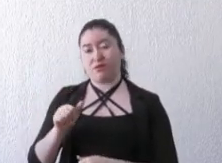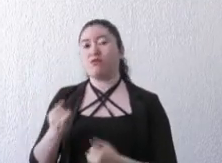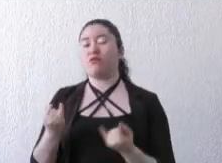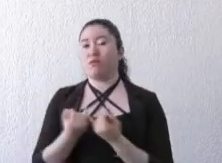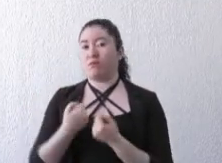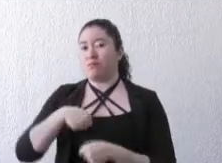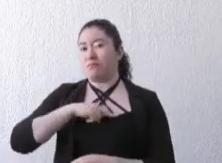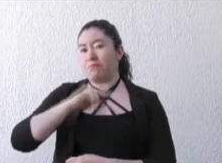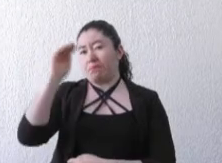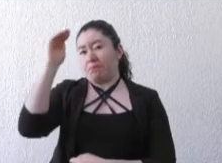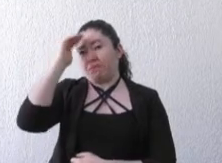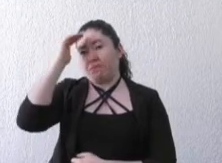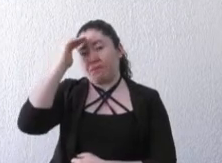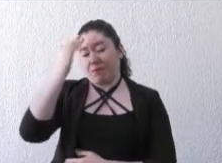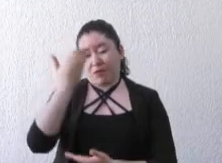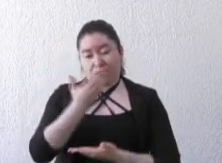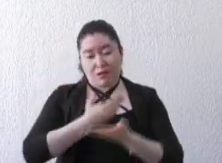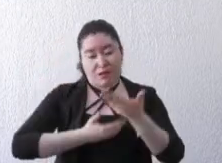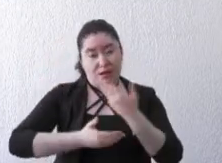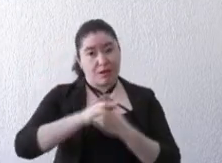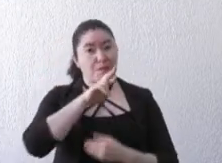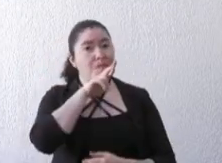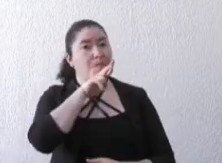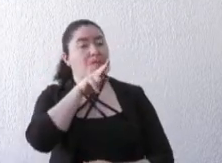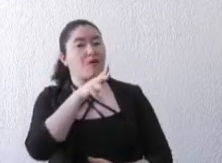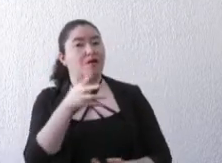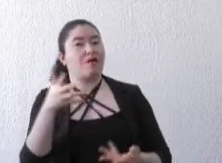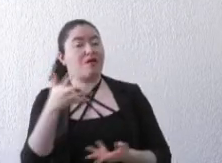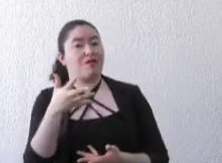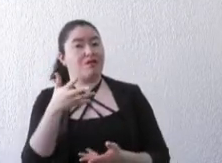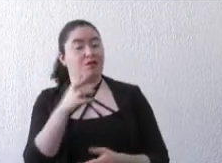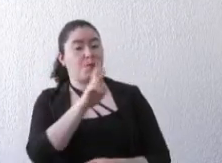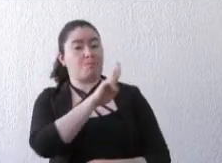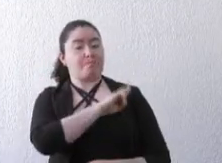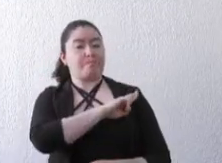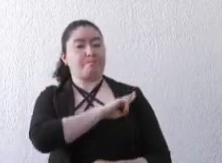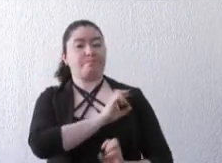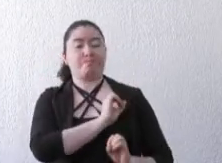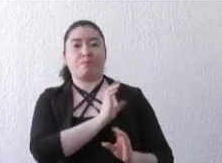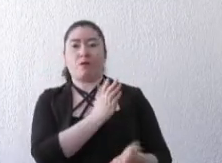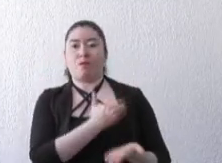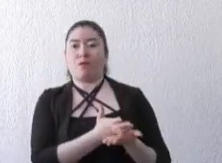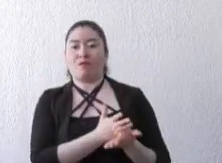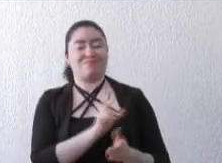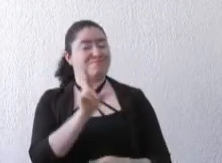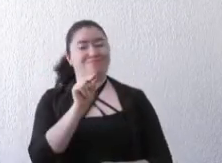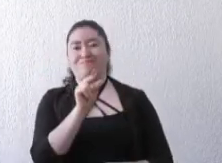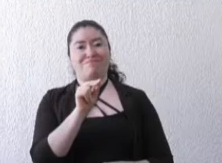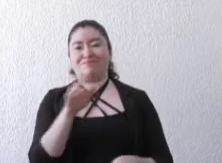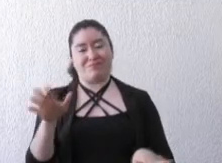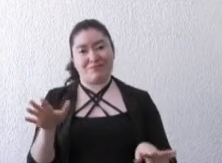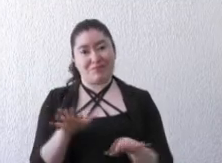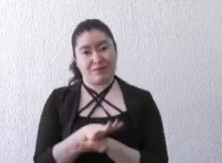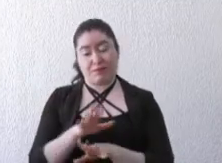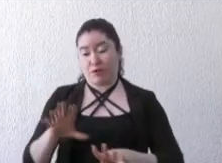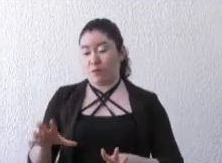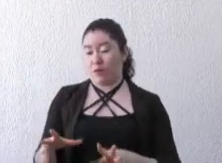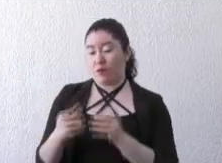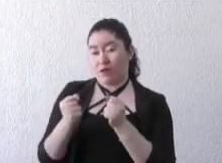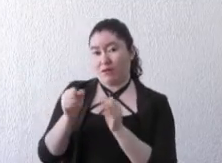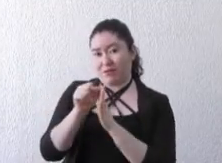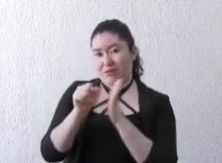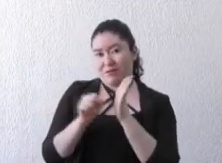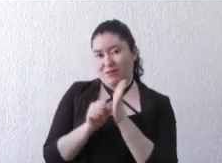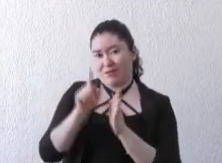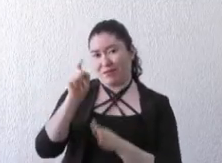mejor recuperar este servicio y dejar de privatizarlo. Entonces, en realidad, se recupera como parte del servicio del Sistema de Aguas y